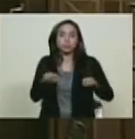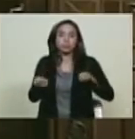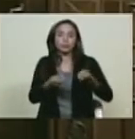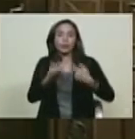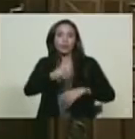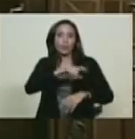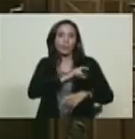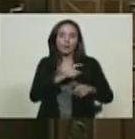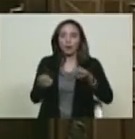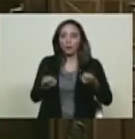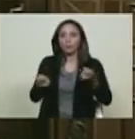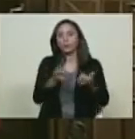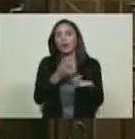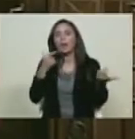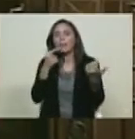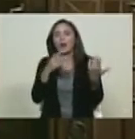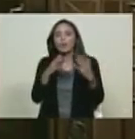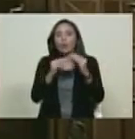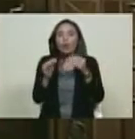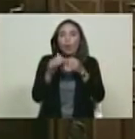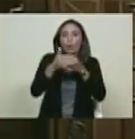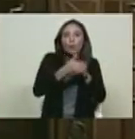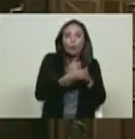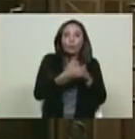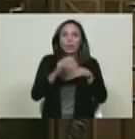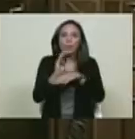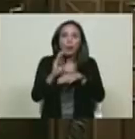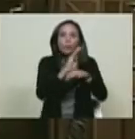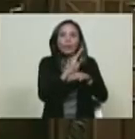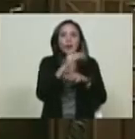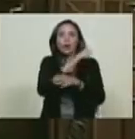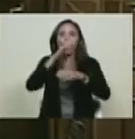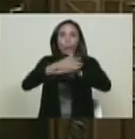operaciones para proteger a los terroristas después del atentado.